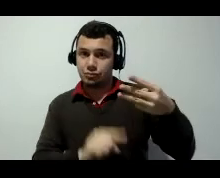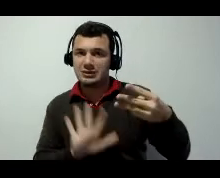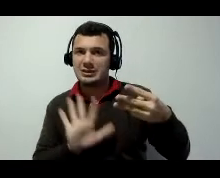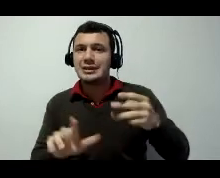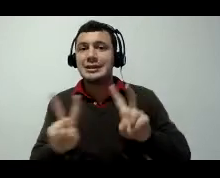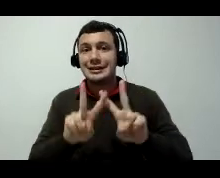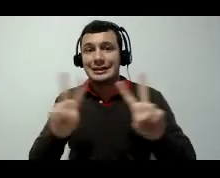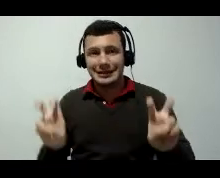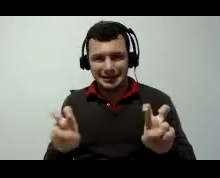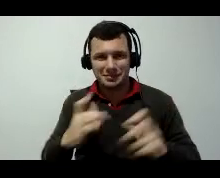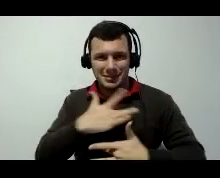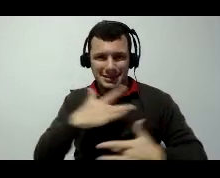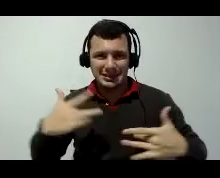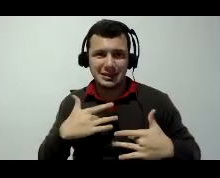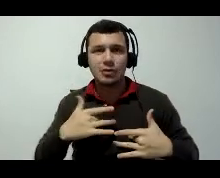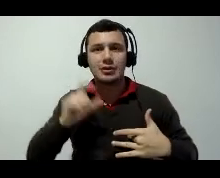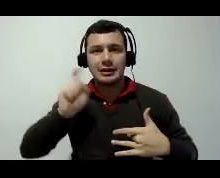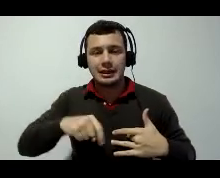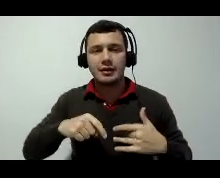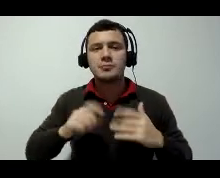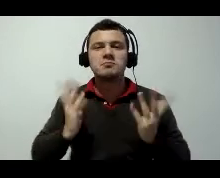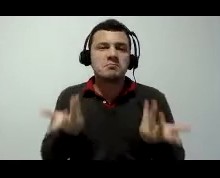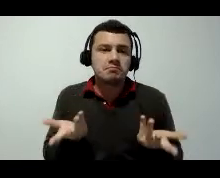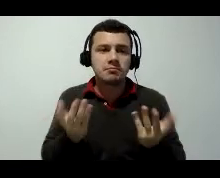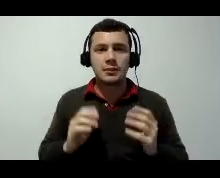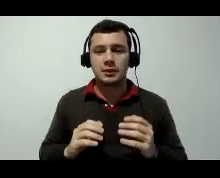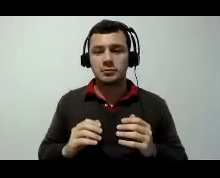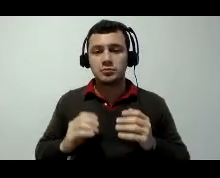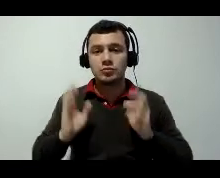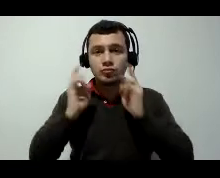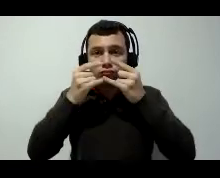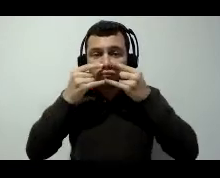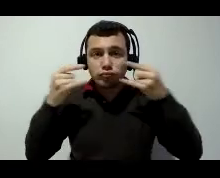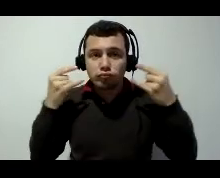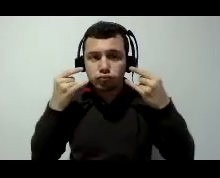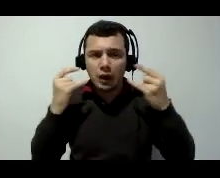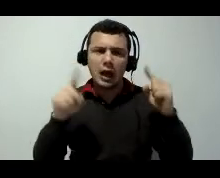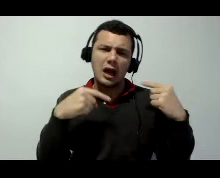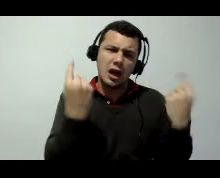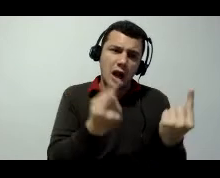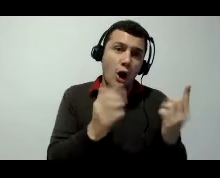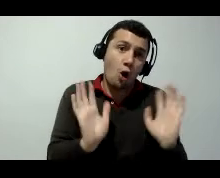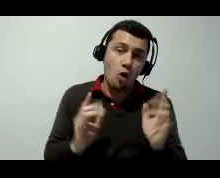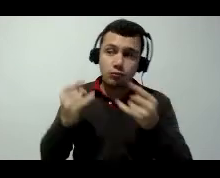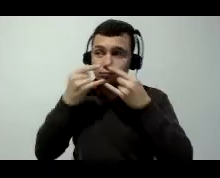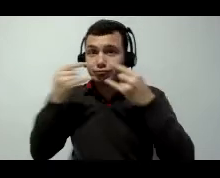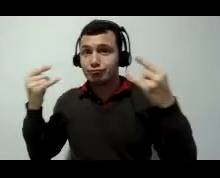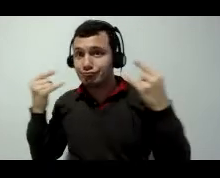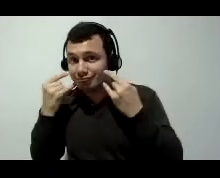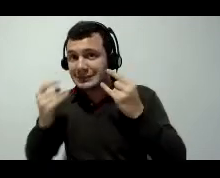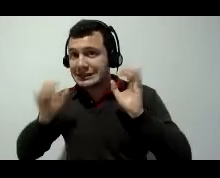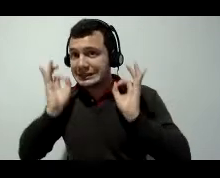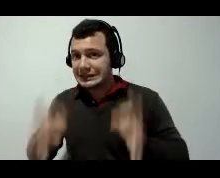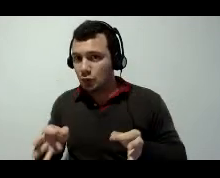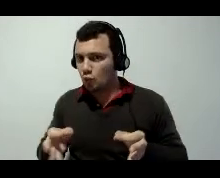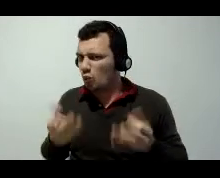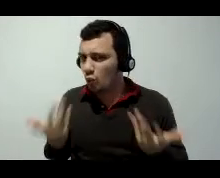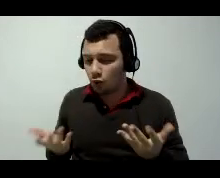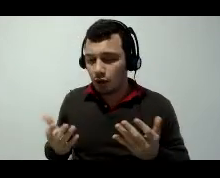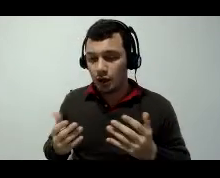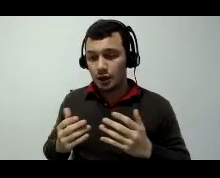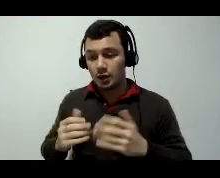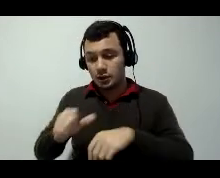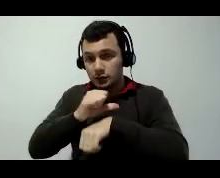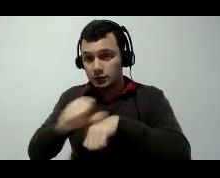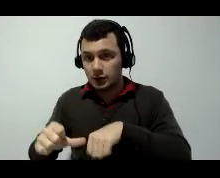o mascarilla convencional. Tiene que ir acompañada de visor, careta o monogafas. Ahorita vamos a